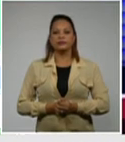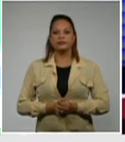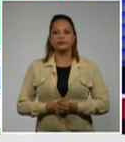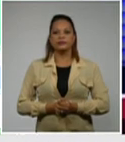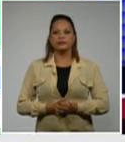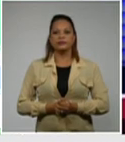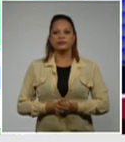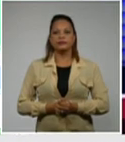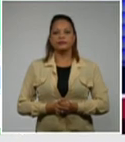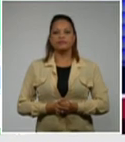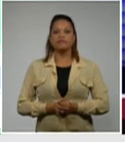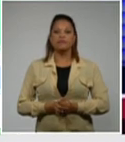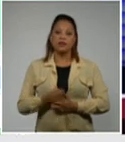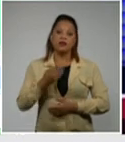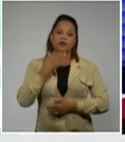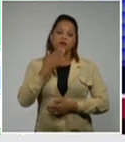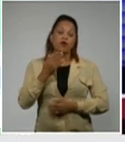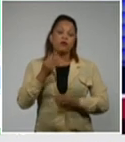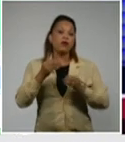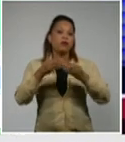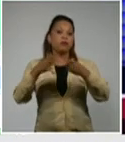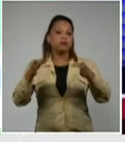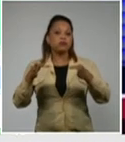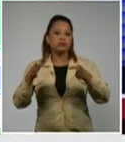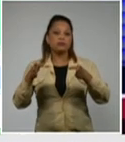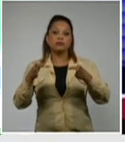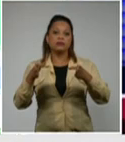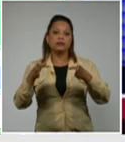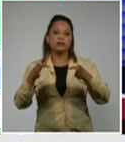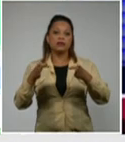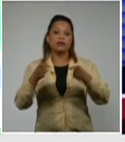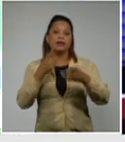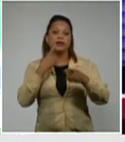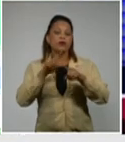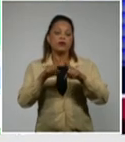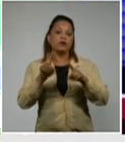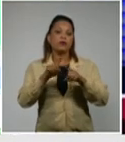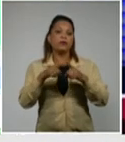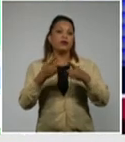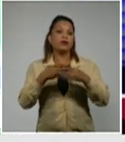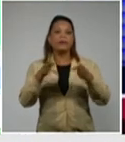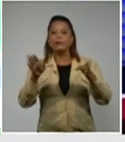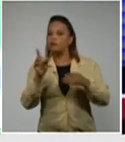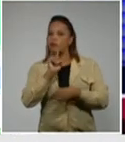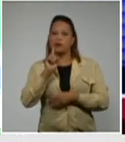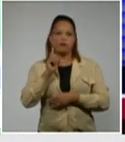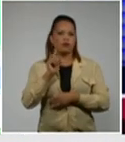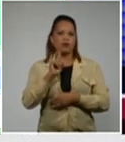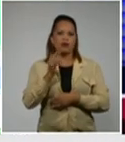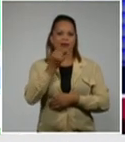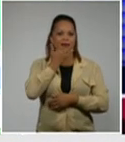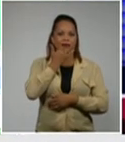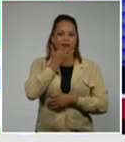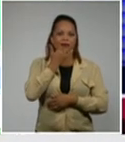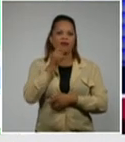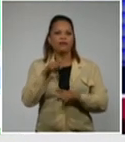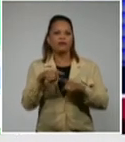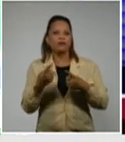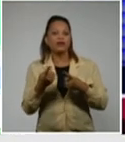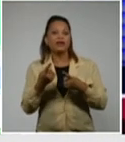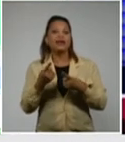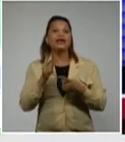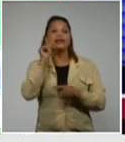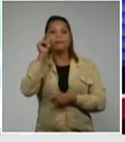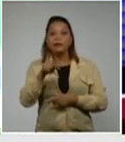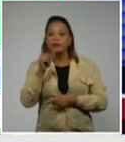esta apertura, no por la apertura, sino por las violaciones que ocurrieron con el protocolo que se debía de